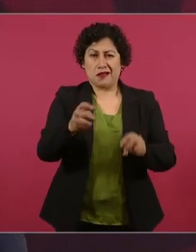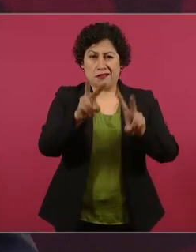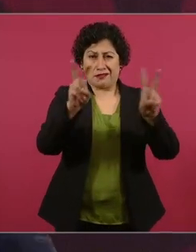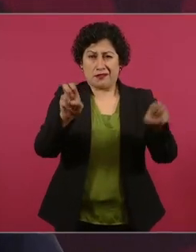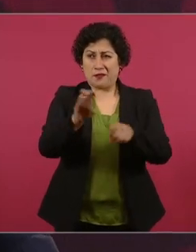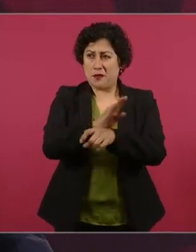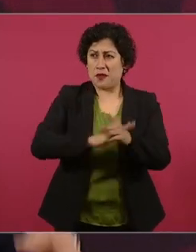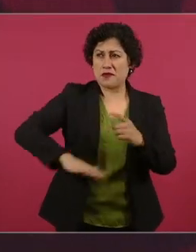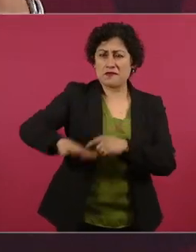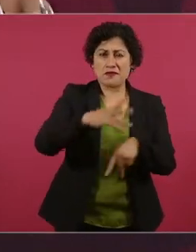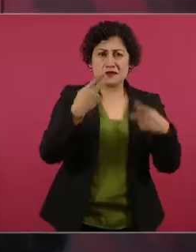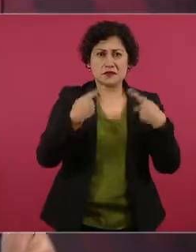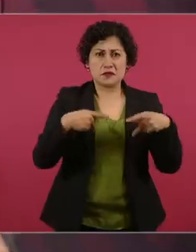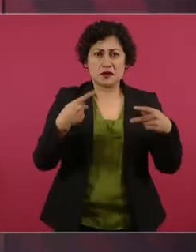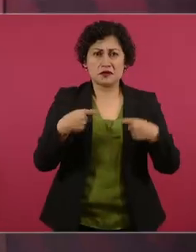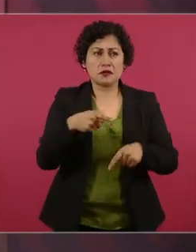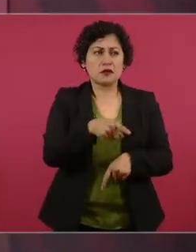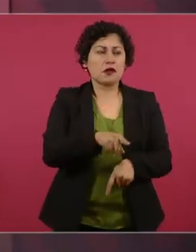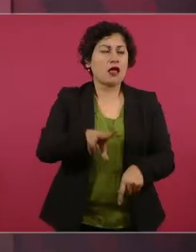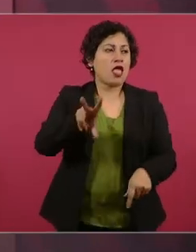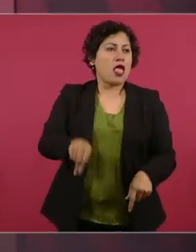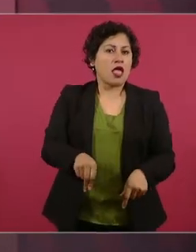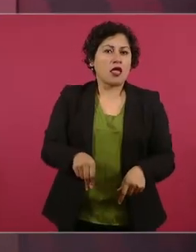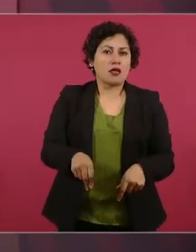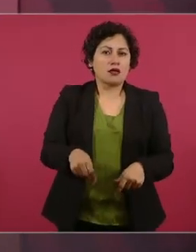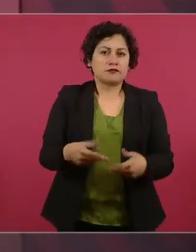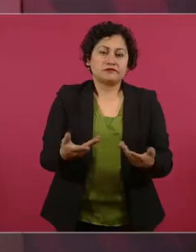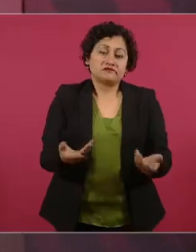Entonces, ¿qué esperamos?